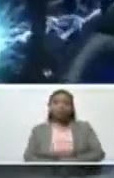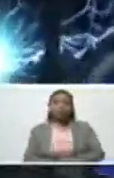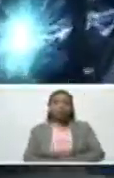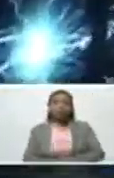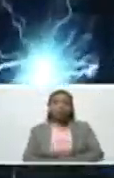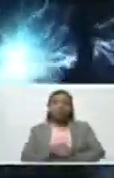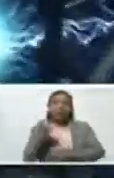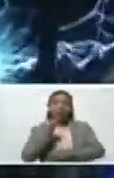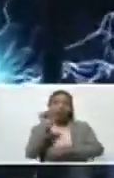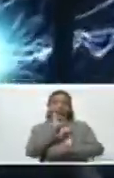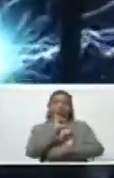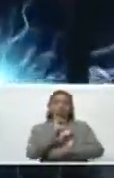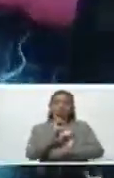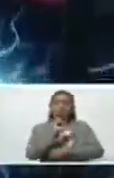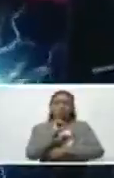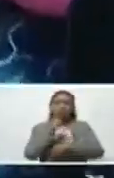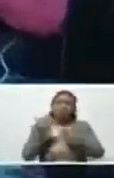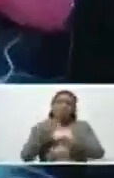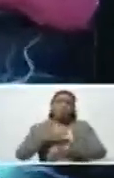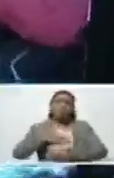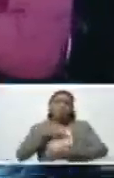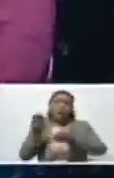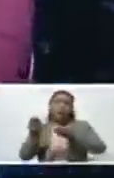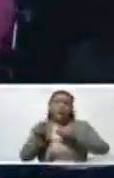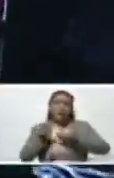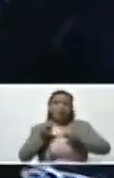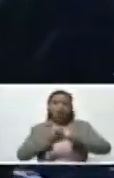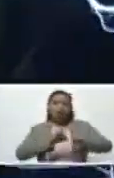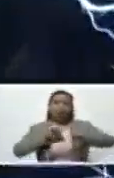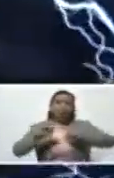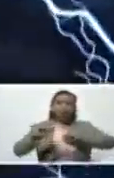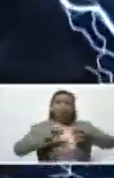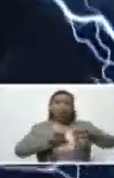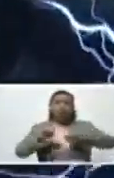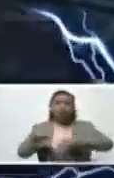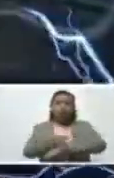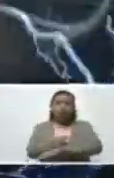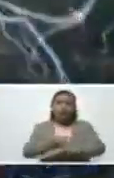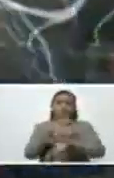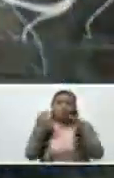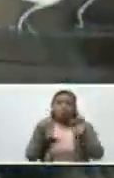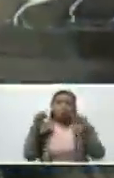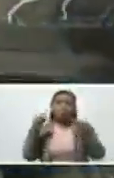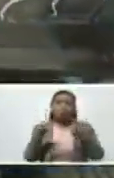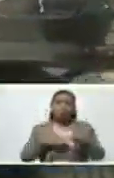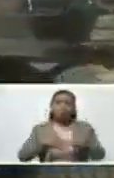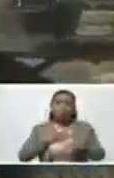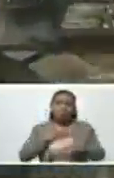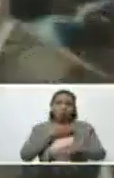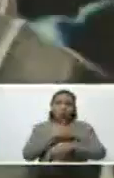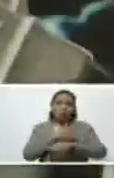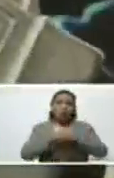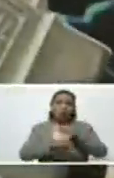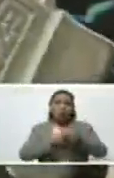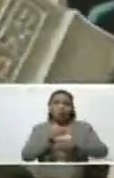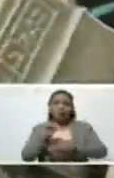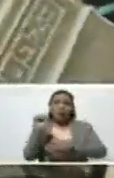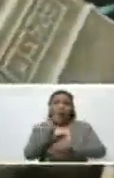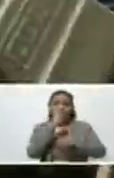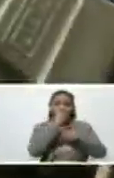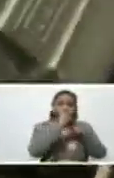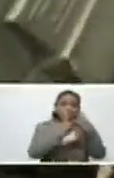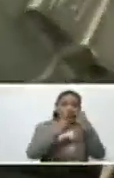Estos son carros que nos pueden dar movilidad urbana. Estos son carros con los que podemos hacer rutas